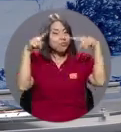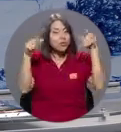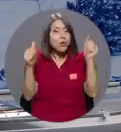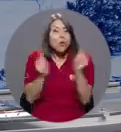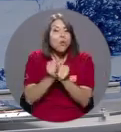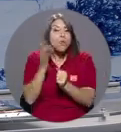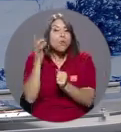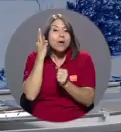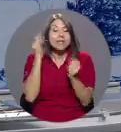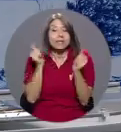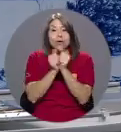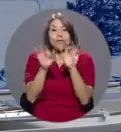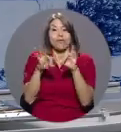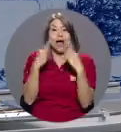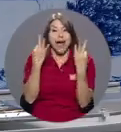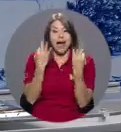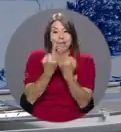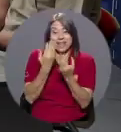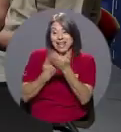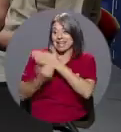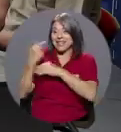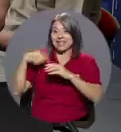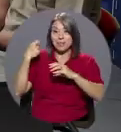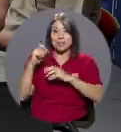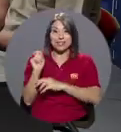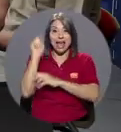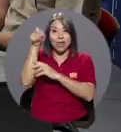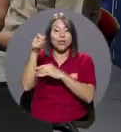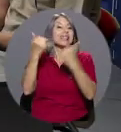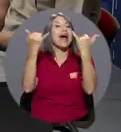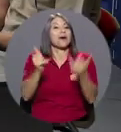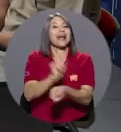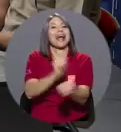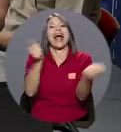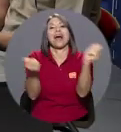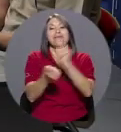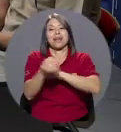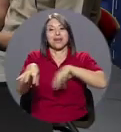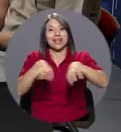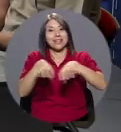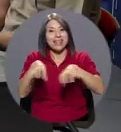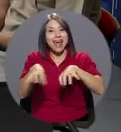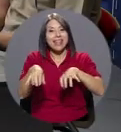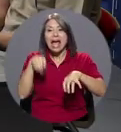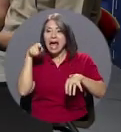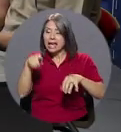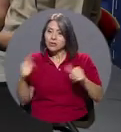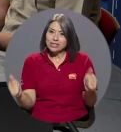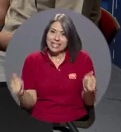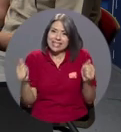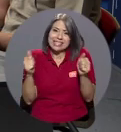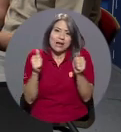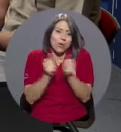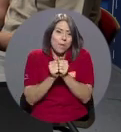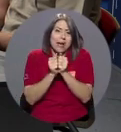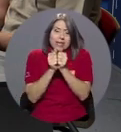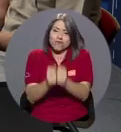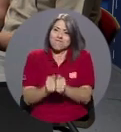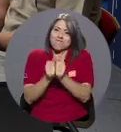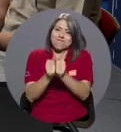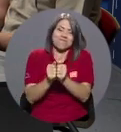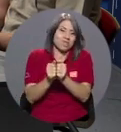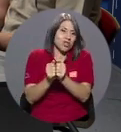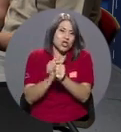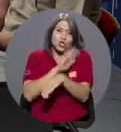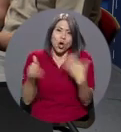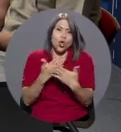grupos de mujeres, a grupos de familias que eran pescadores, ¿verdad?, en esta nueva actividad. Se les acompañó en todo, ¿verdad?, en